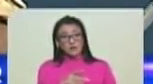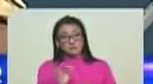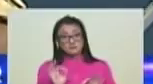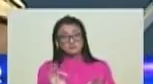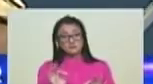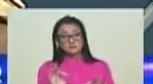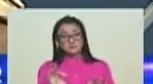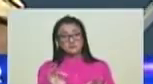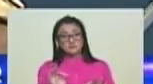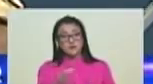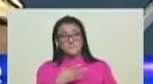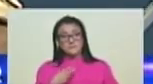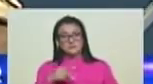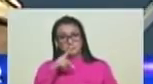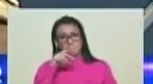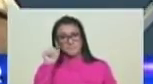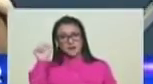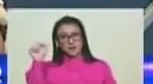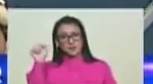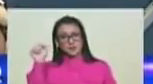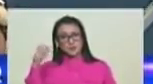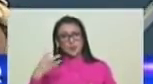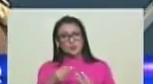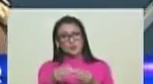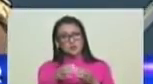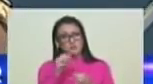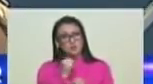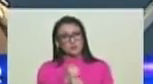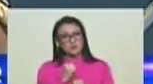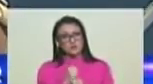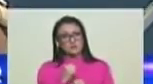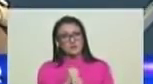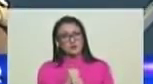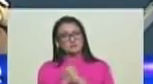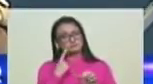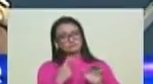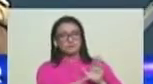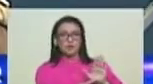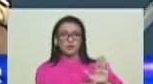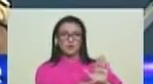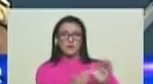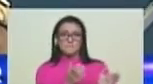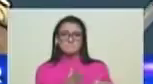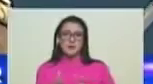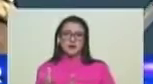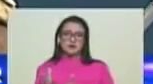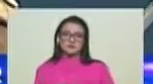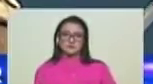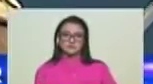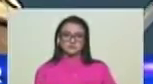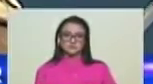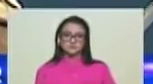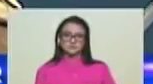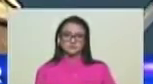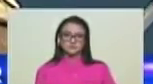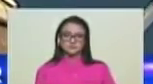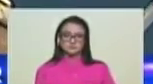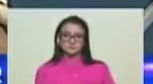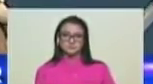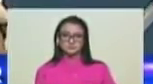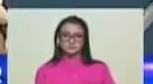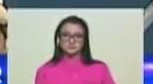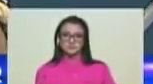días, el presidente Maduro, junto con el equipo de trabajo, presentará el plan general para